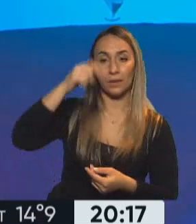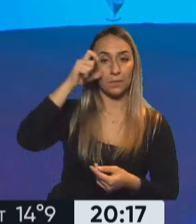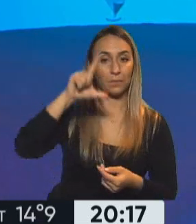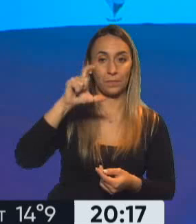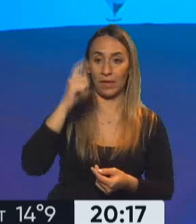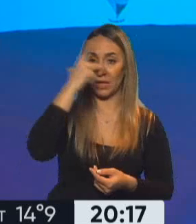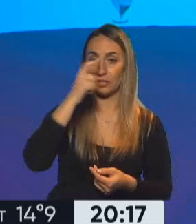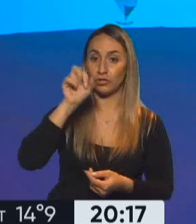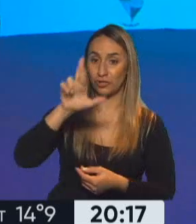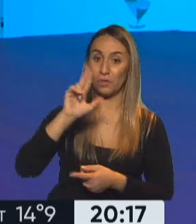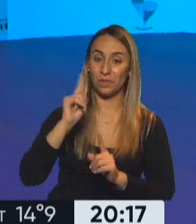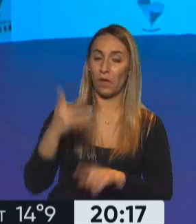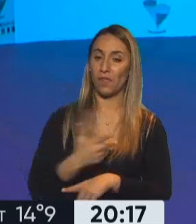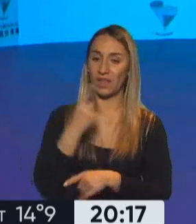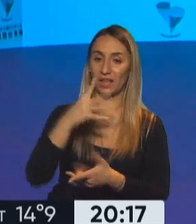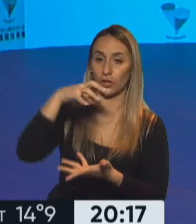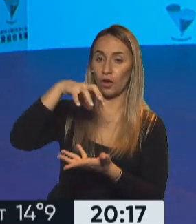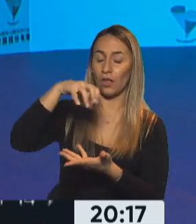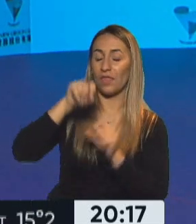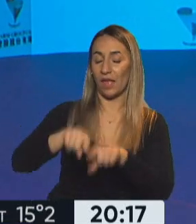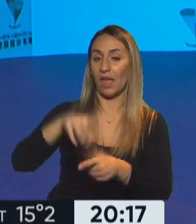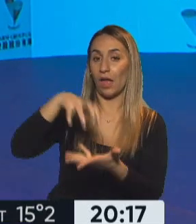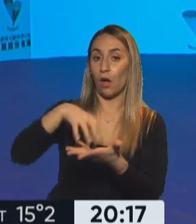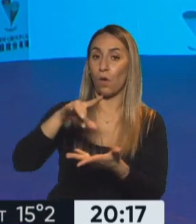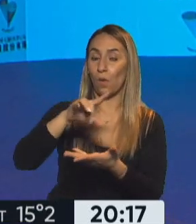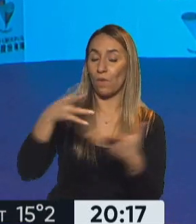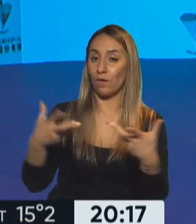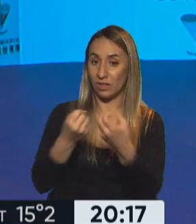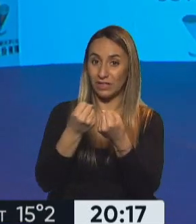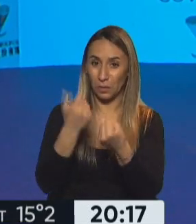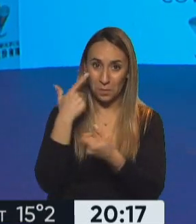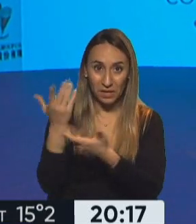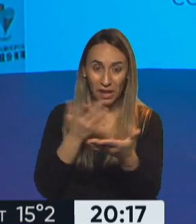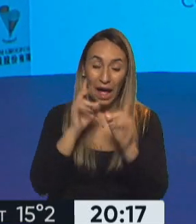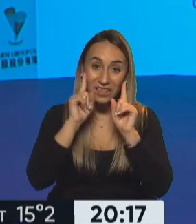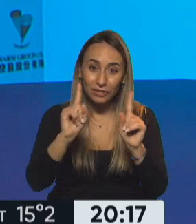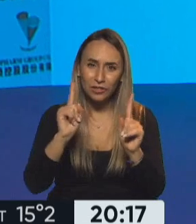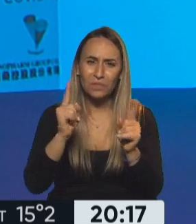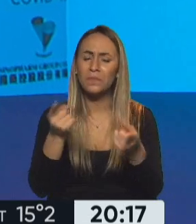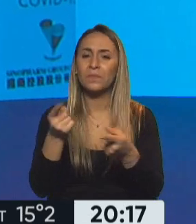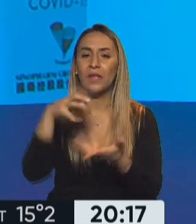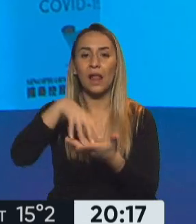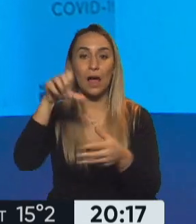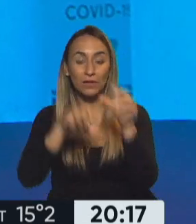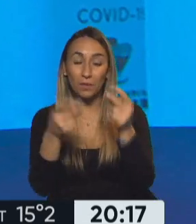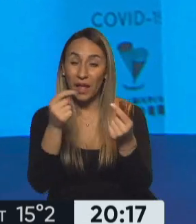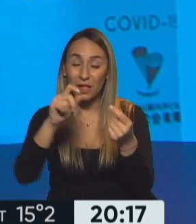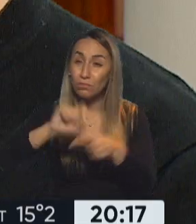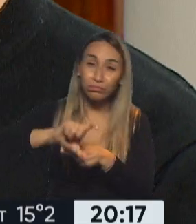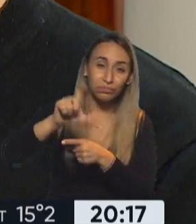de esta fundación aquí en Argentina. Escuchen, presten atención al margen de rentabilidad que están teniendo estos